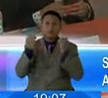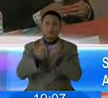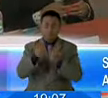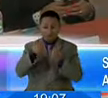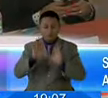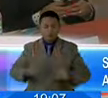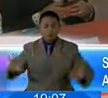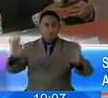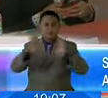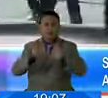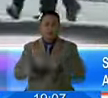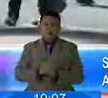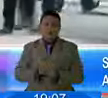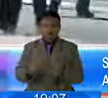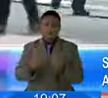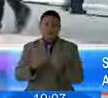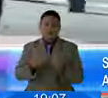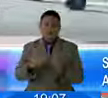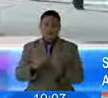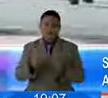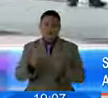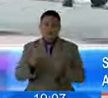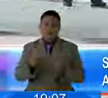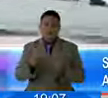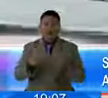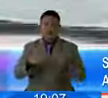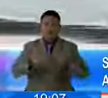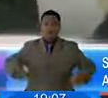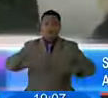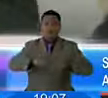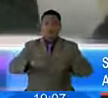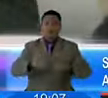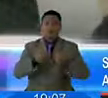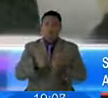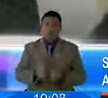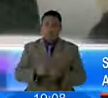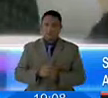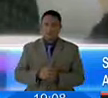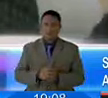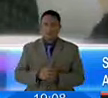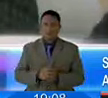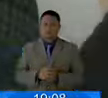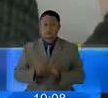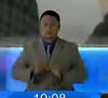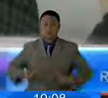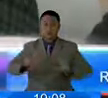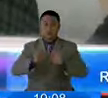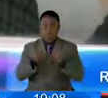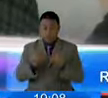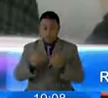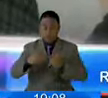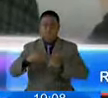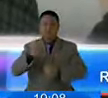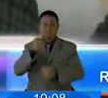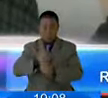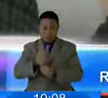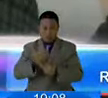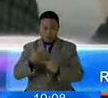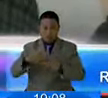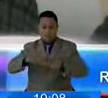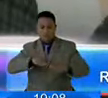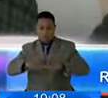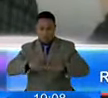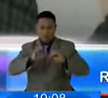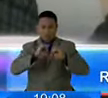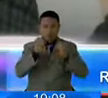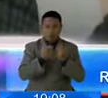fundamental para la existencia de un Estado ecuatoriano sano. Creemos fundamental el trabajo coordinado entre las organizaciones del